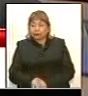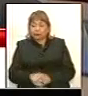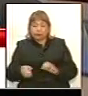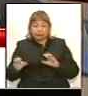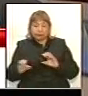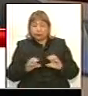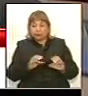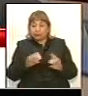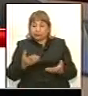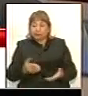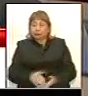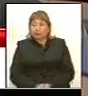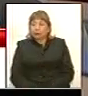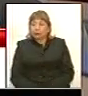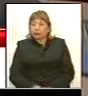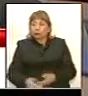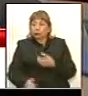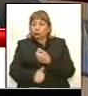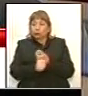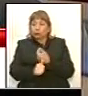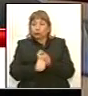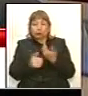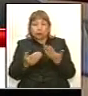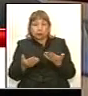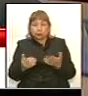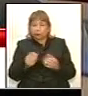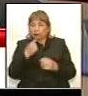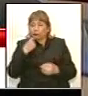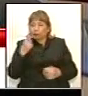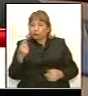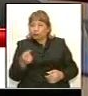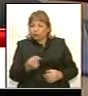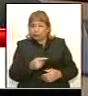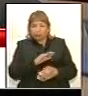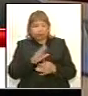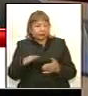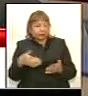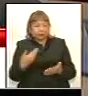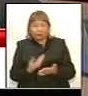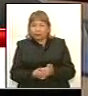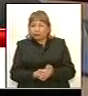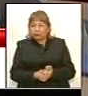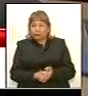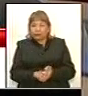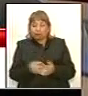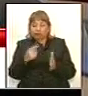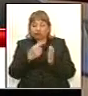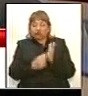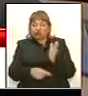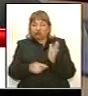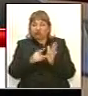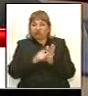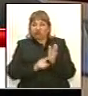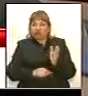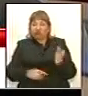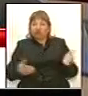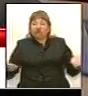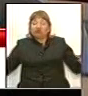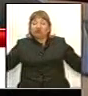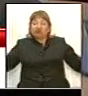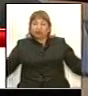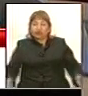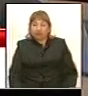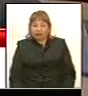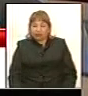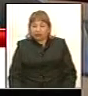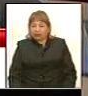gestión corren el riesgo de ser totalmente anuladas porque, muy bien ha dicho el